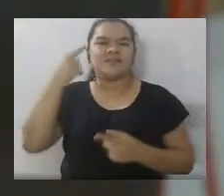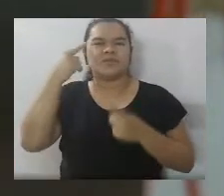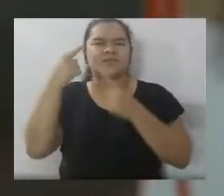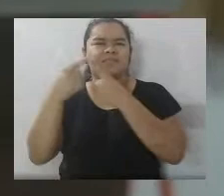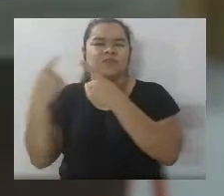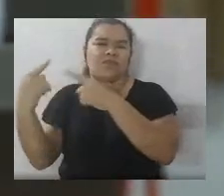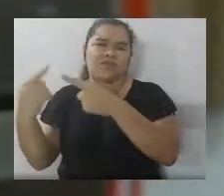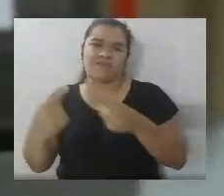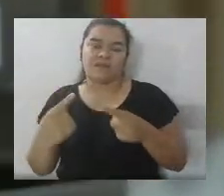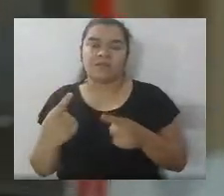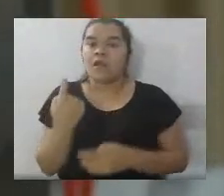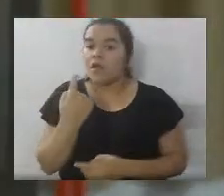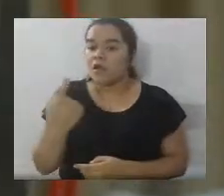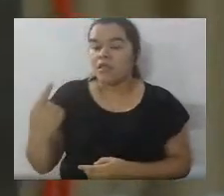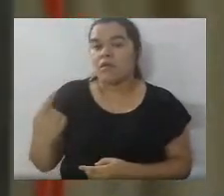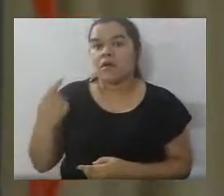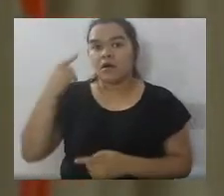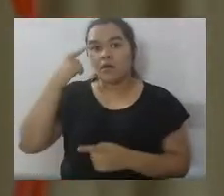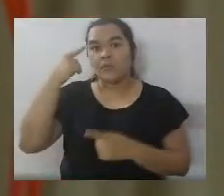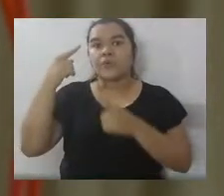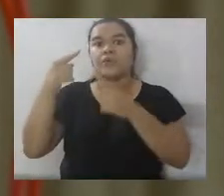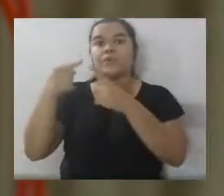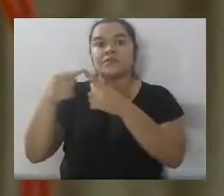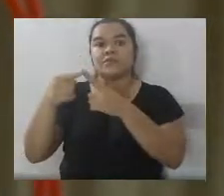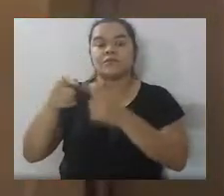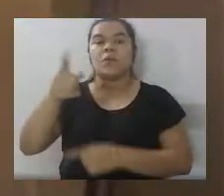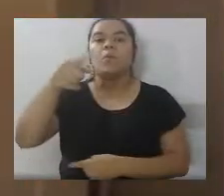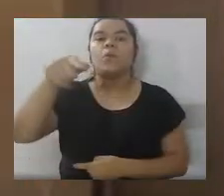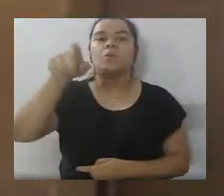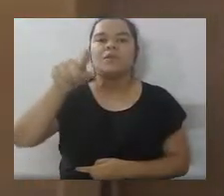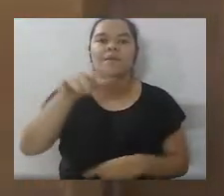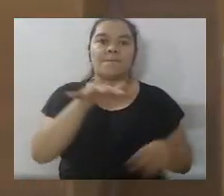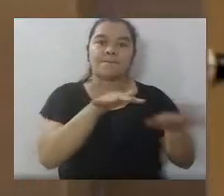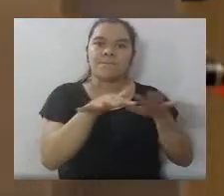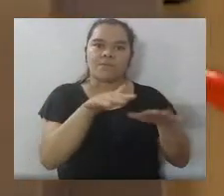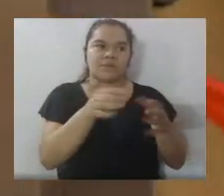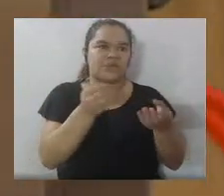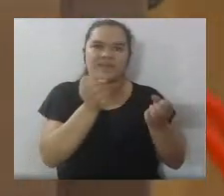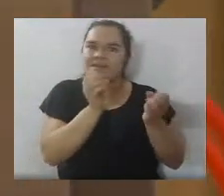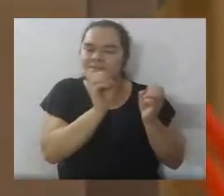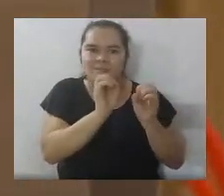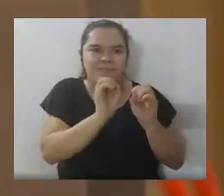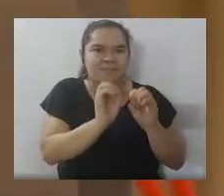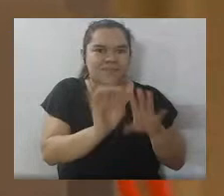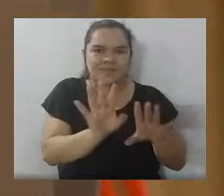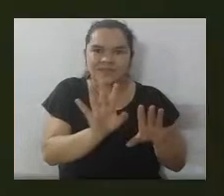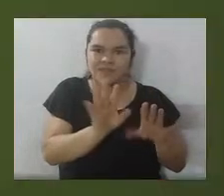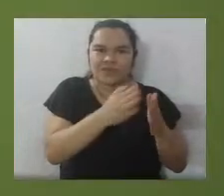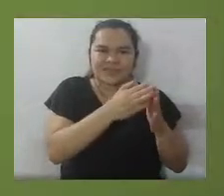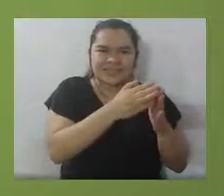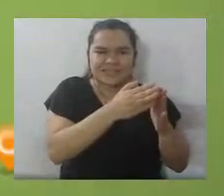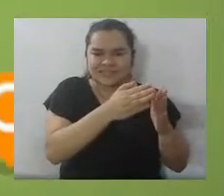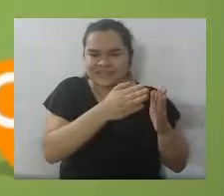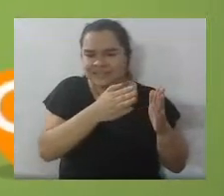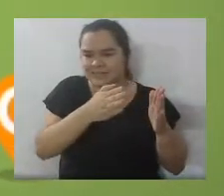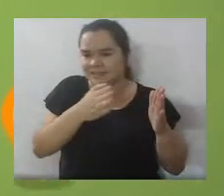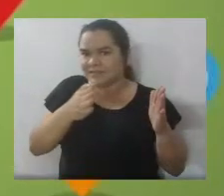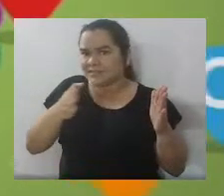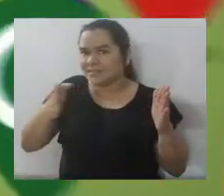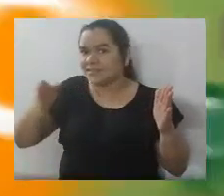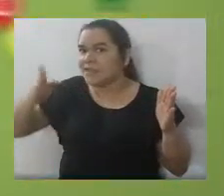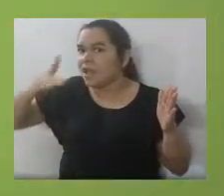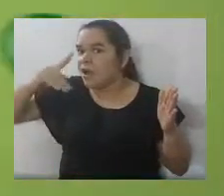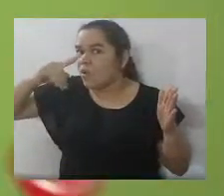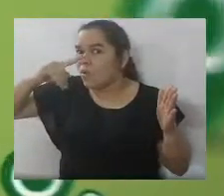cuyo objetivo principal es que ustedes desde el arranque, desde el cursillo hasta que reciban ese